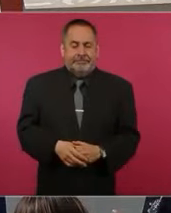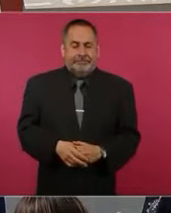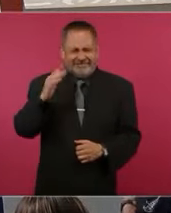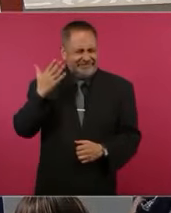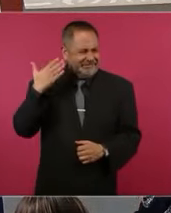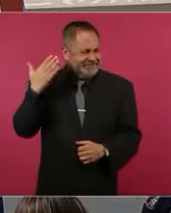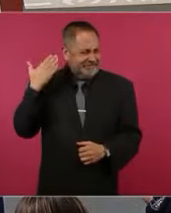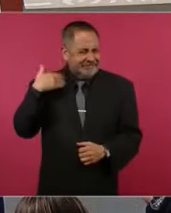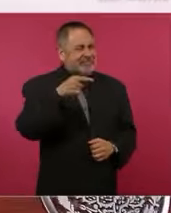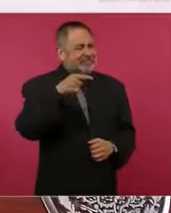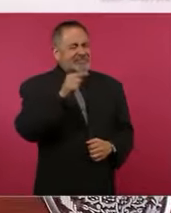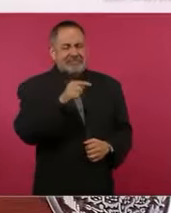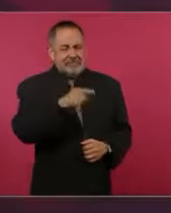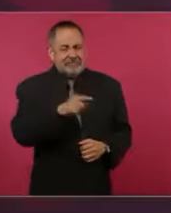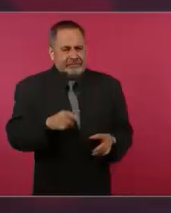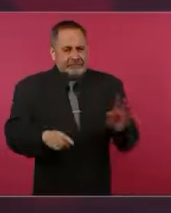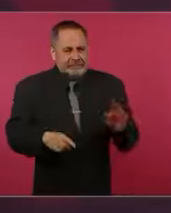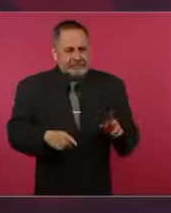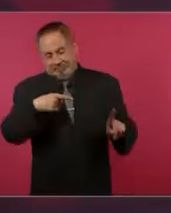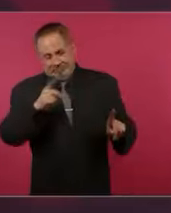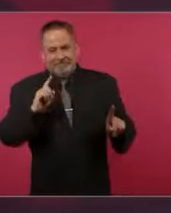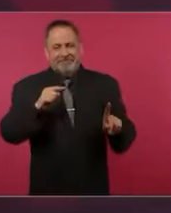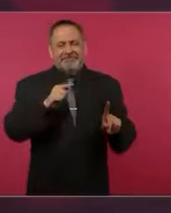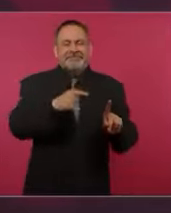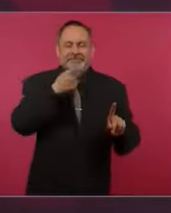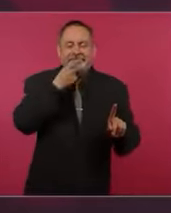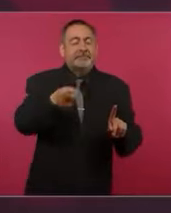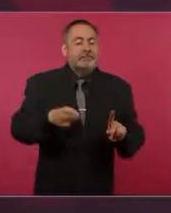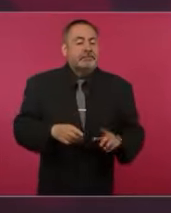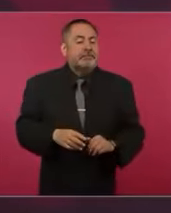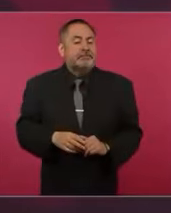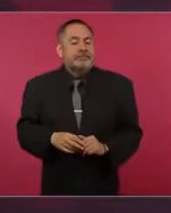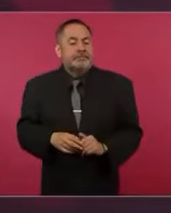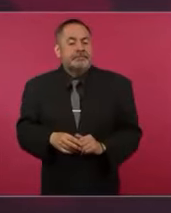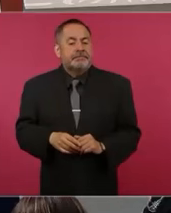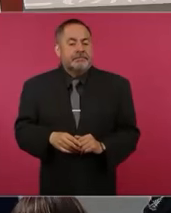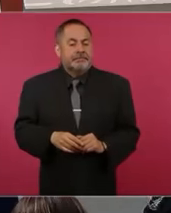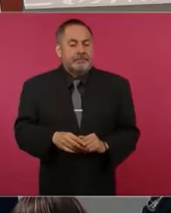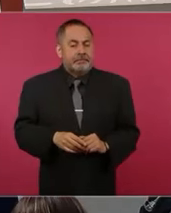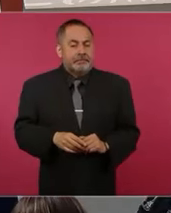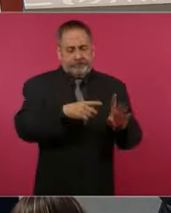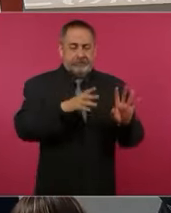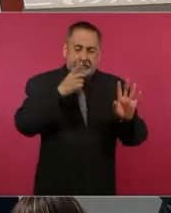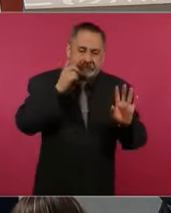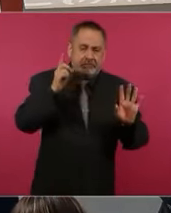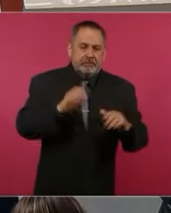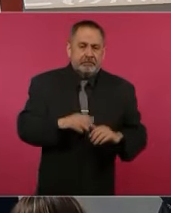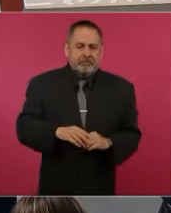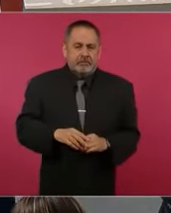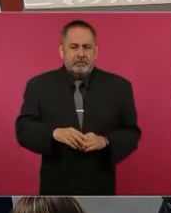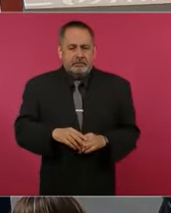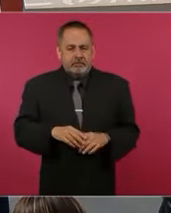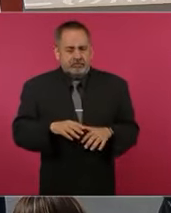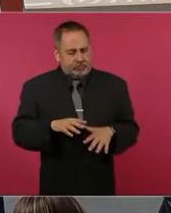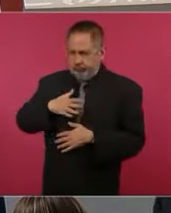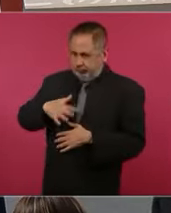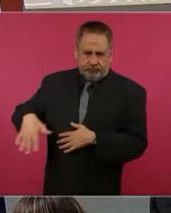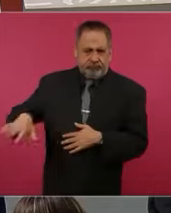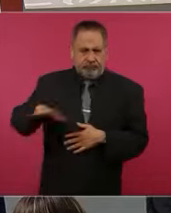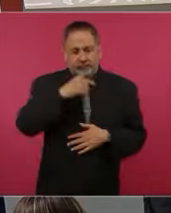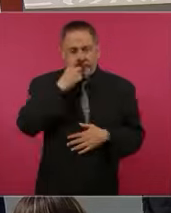Escuché a una persona diciendo de que una candidata del movimiento